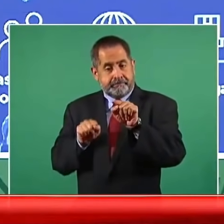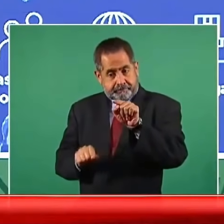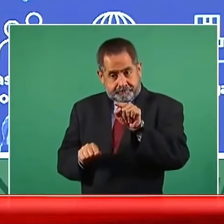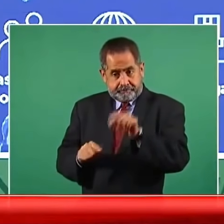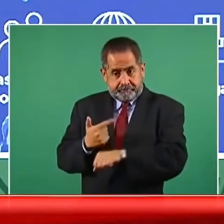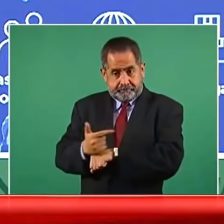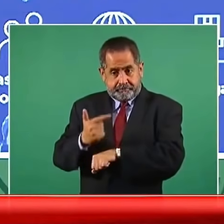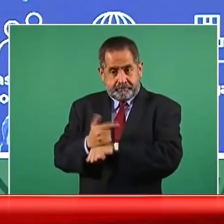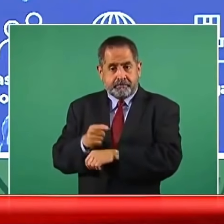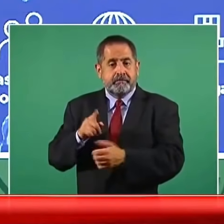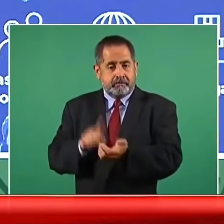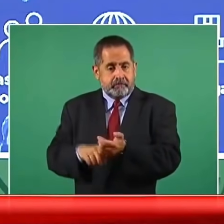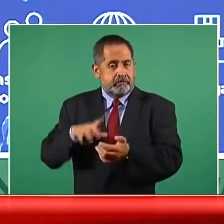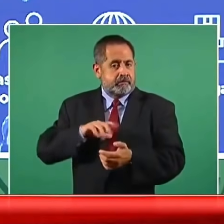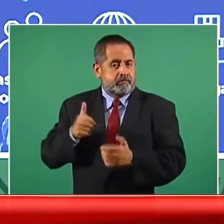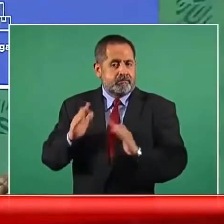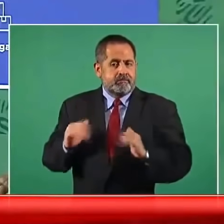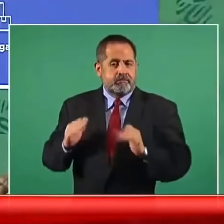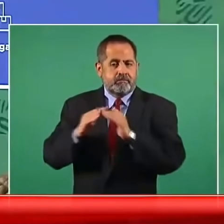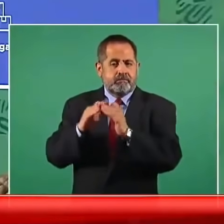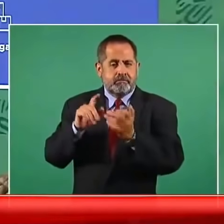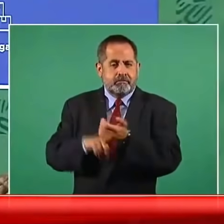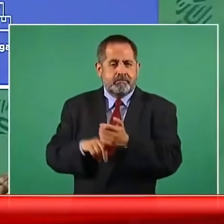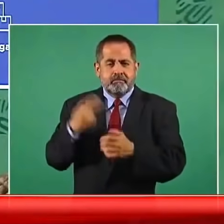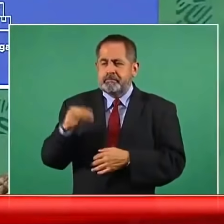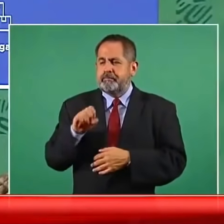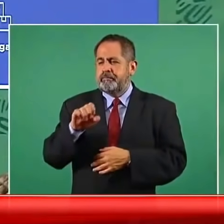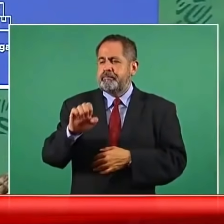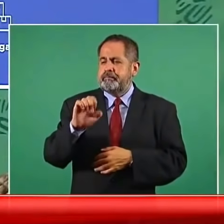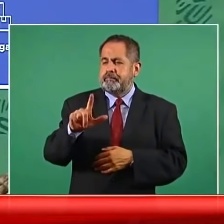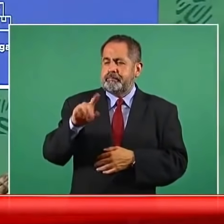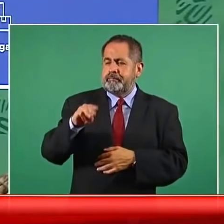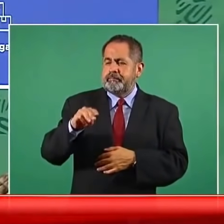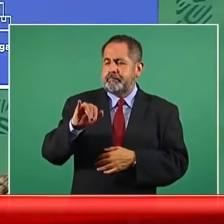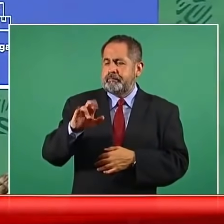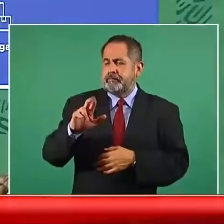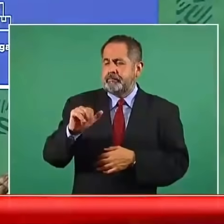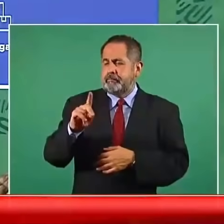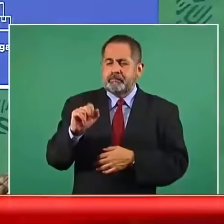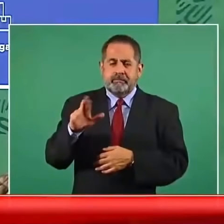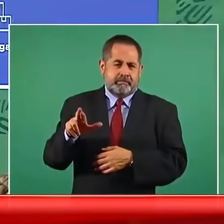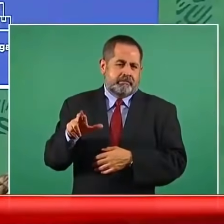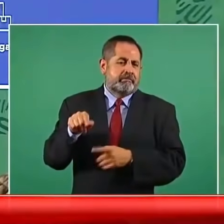de Guatemala, hay otra zona que se llama El Mirador.